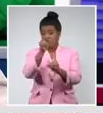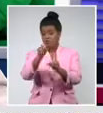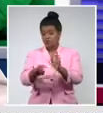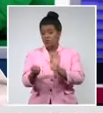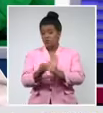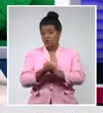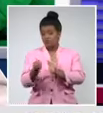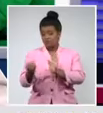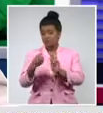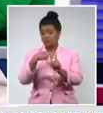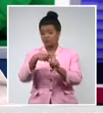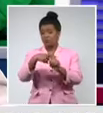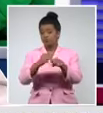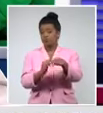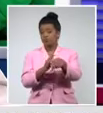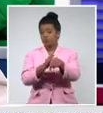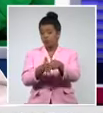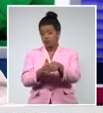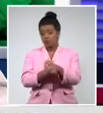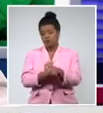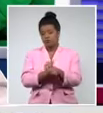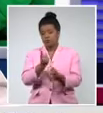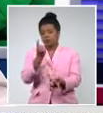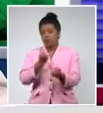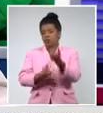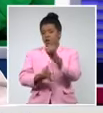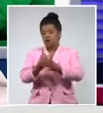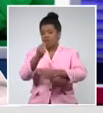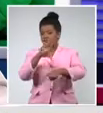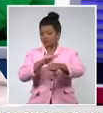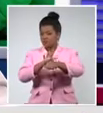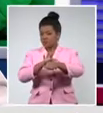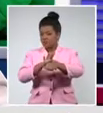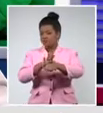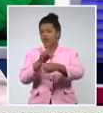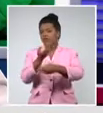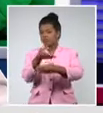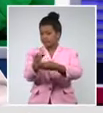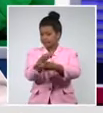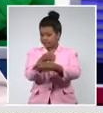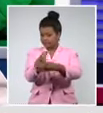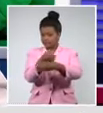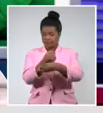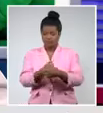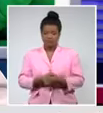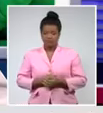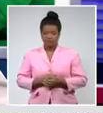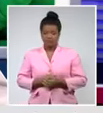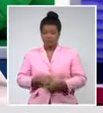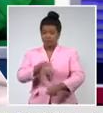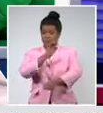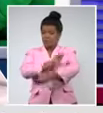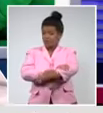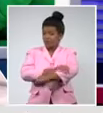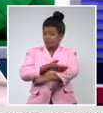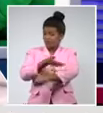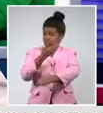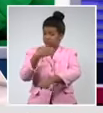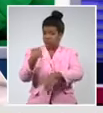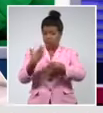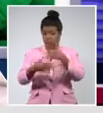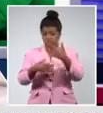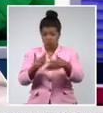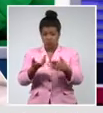previamente con algunas enfermedades asociadas: hipertensión arterial,